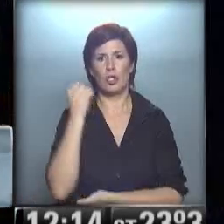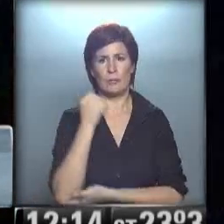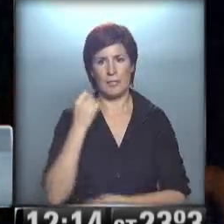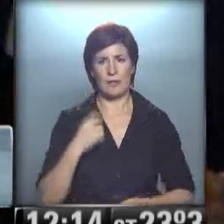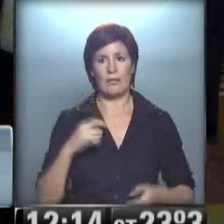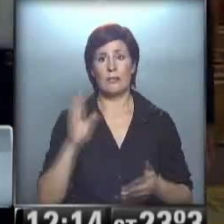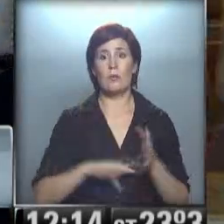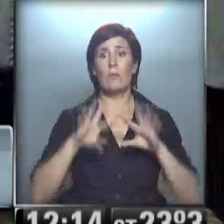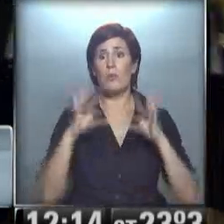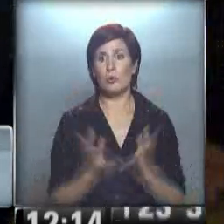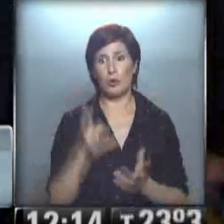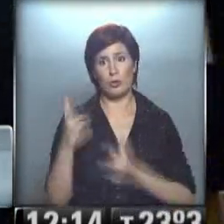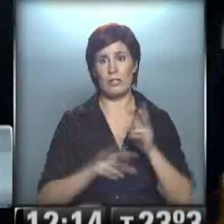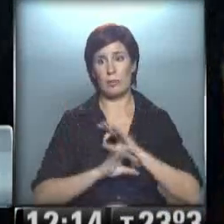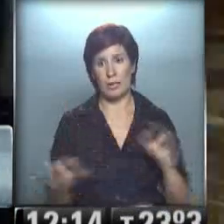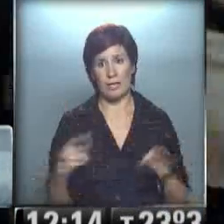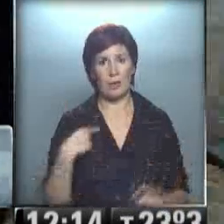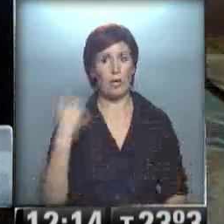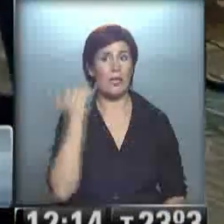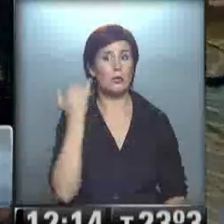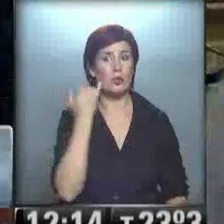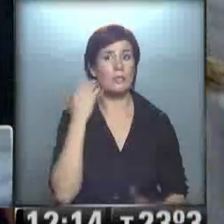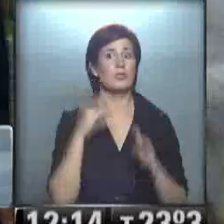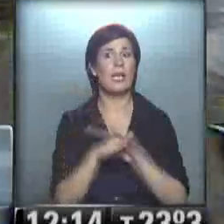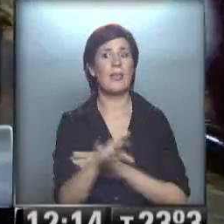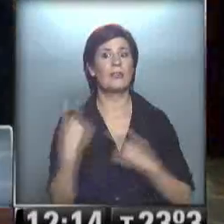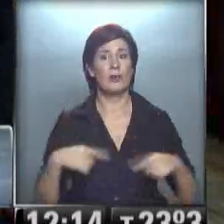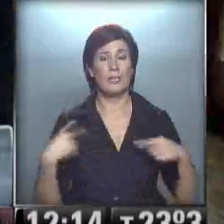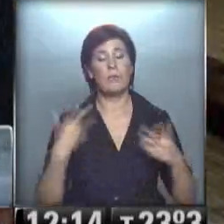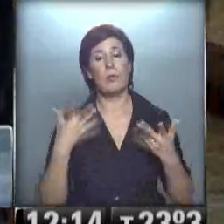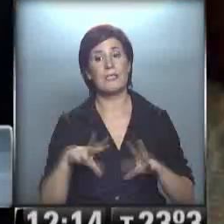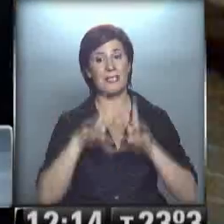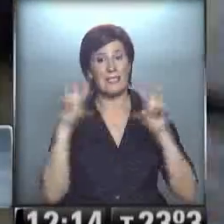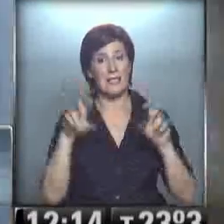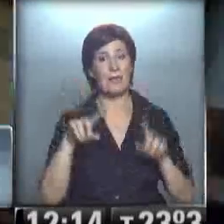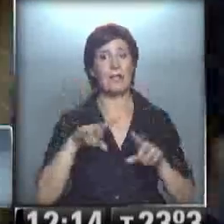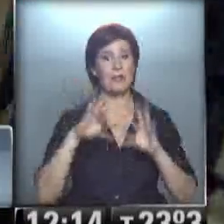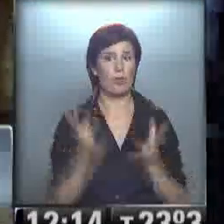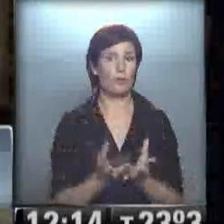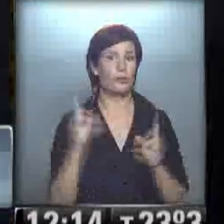internacionales. A ver, vamos a escuchar qué está pasando ahí adentro. Habrá temas también internacionales dentro.